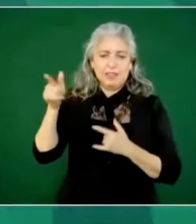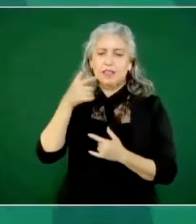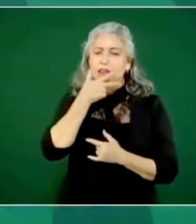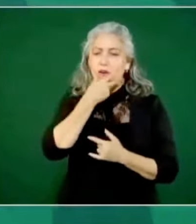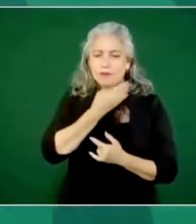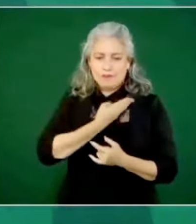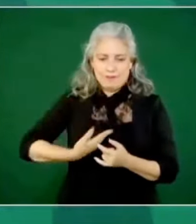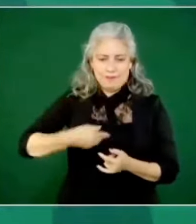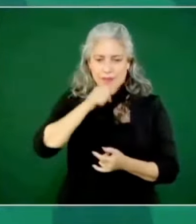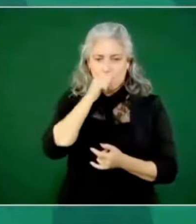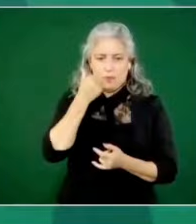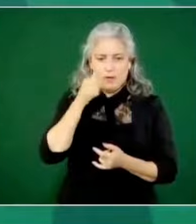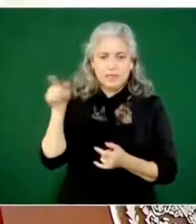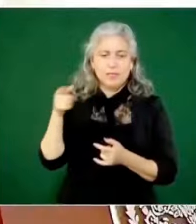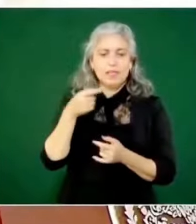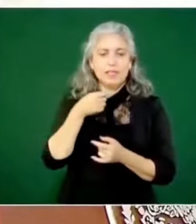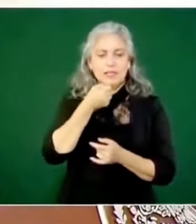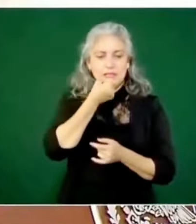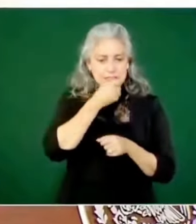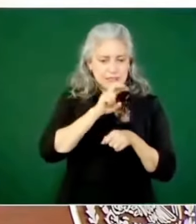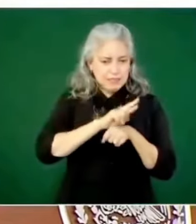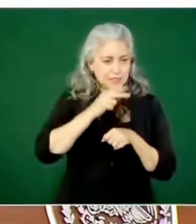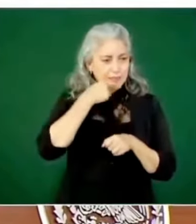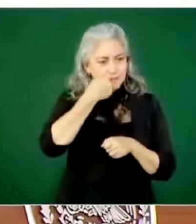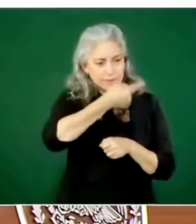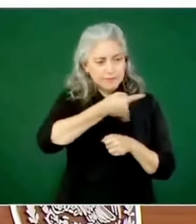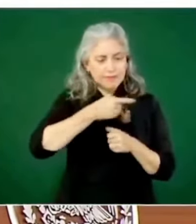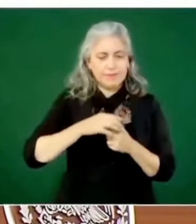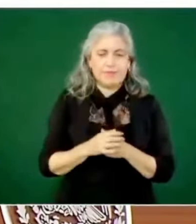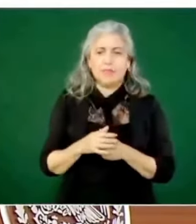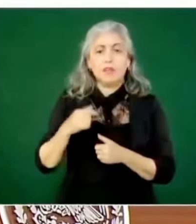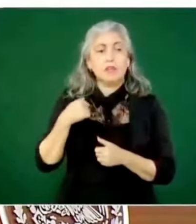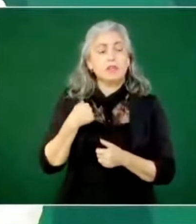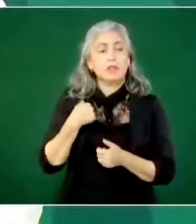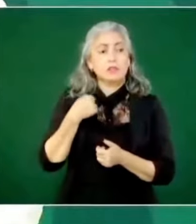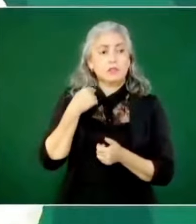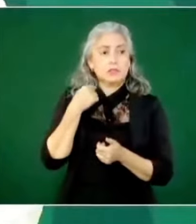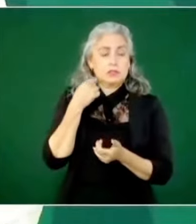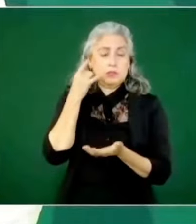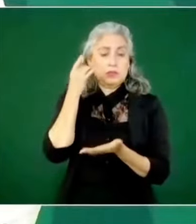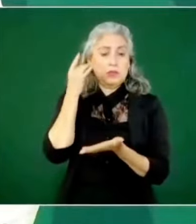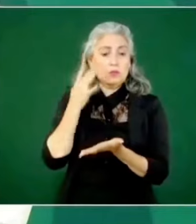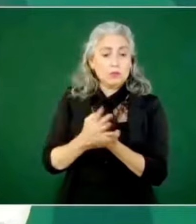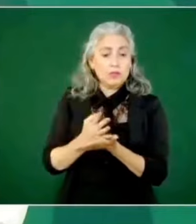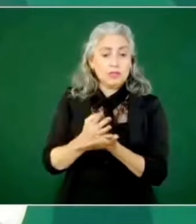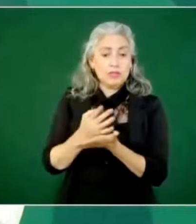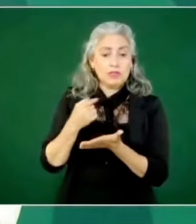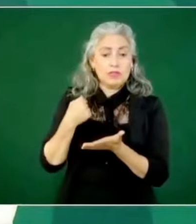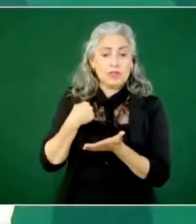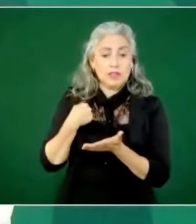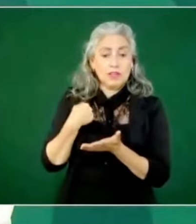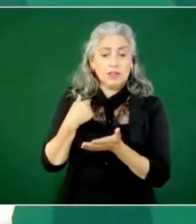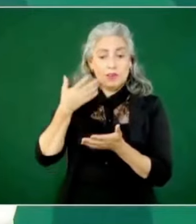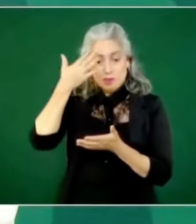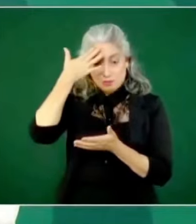yo lo único que sé montar bien es mula,